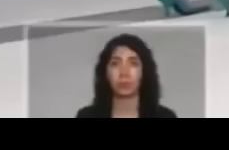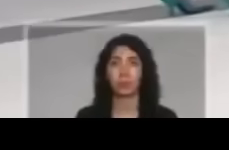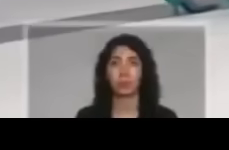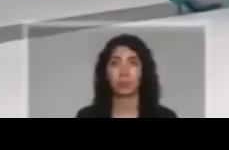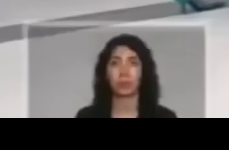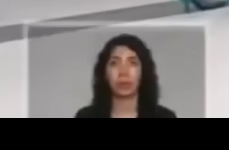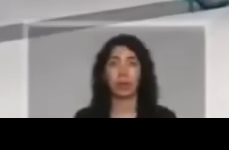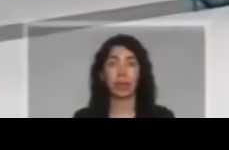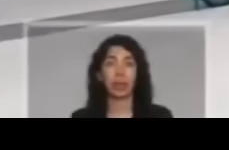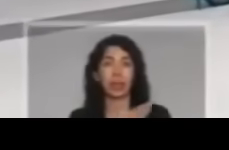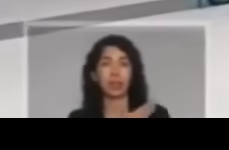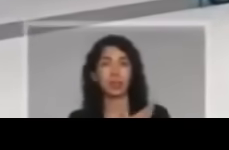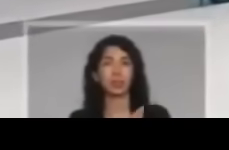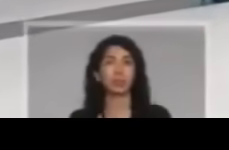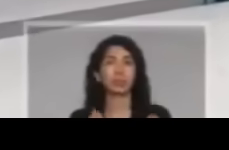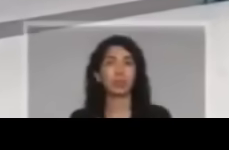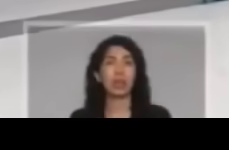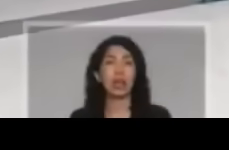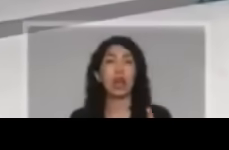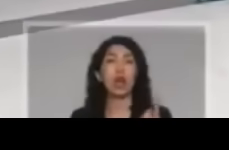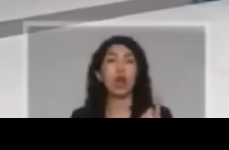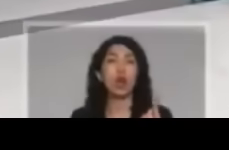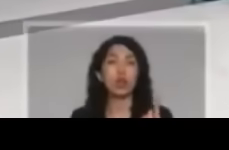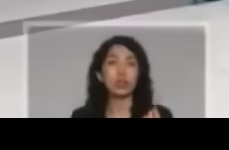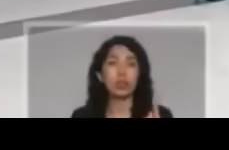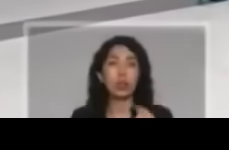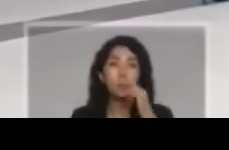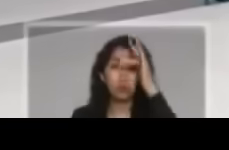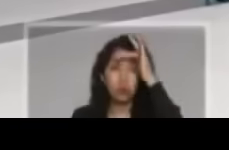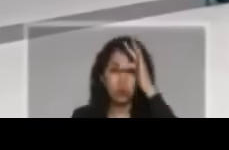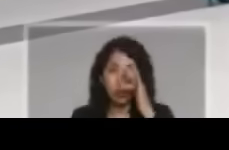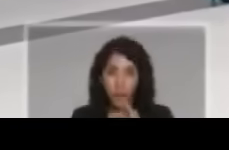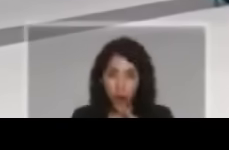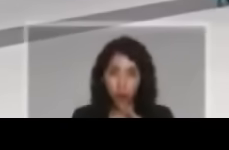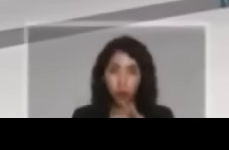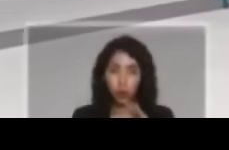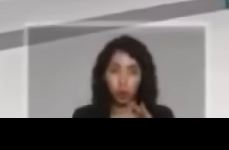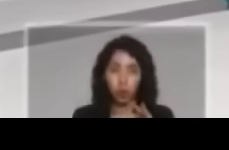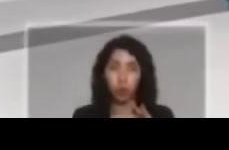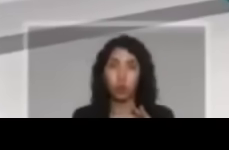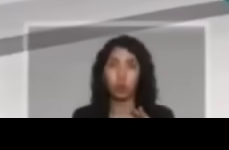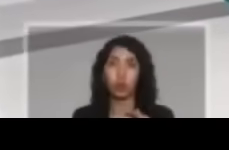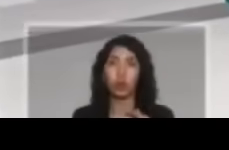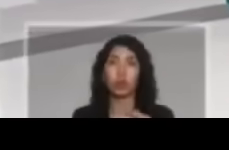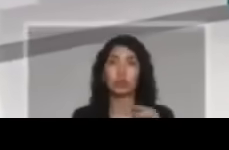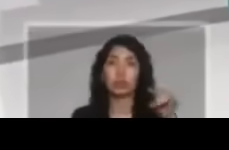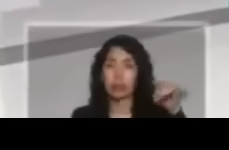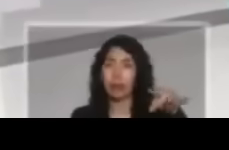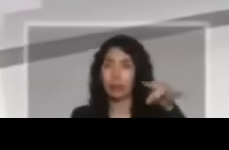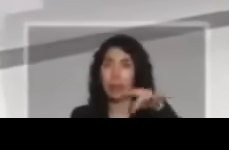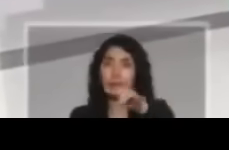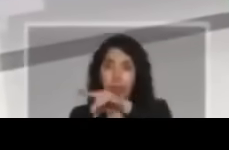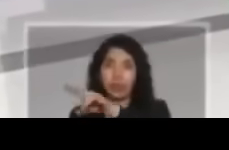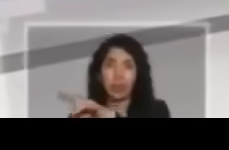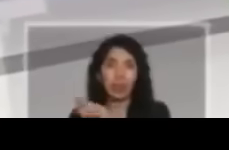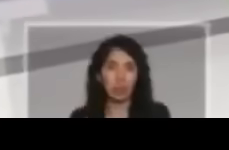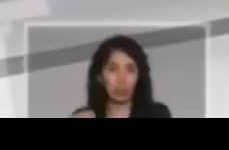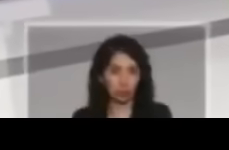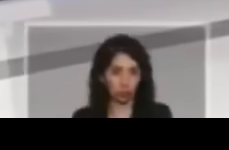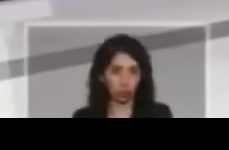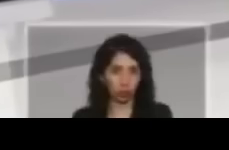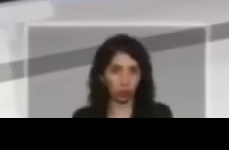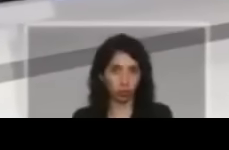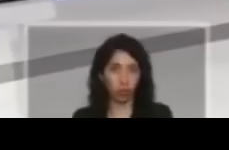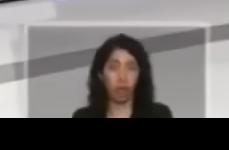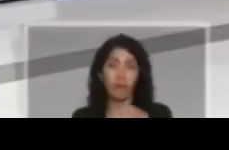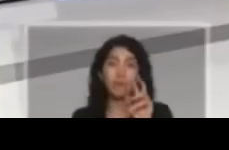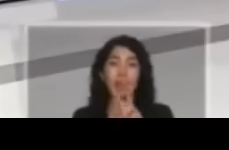sole son 11 funcionarios de gobierno que supieron hasta el 15 de octubre es decir cuando se enteró el presidente de la república de lo que había ocurrido esa 22